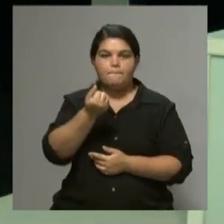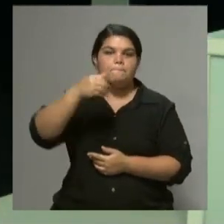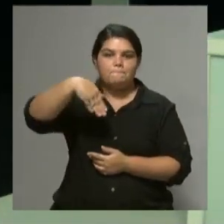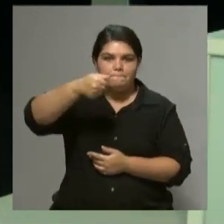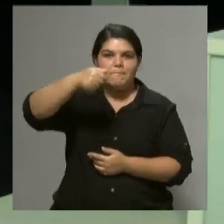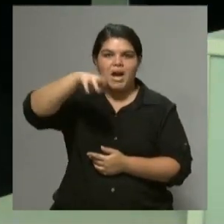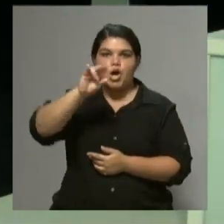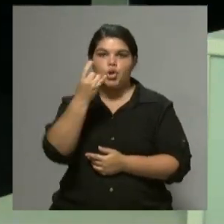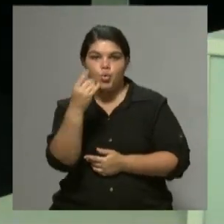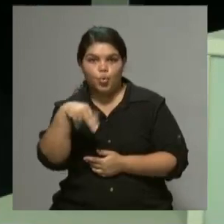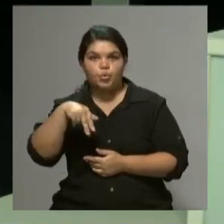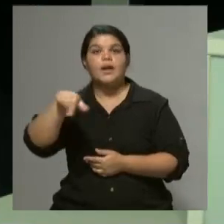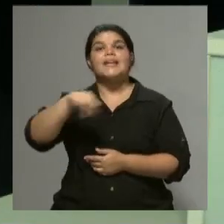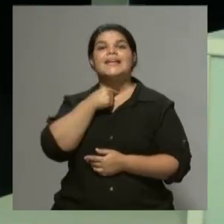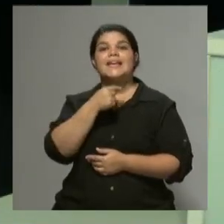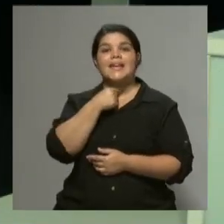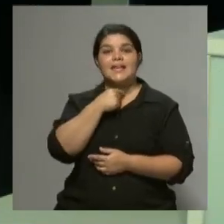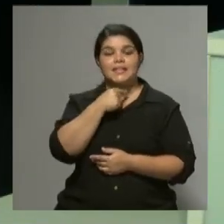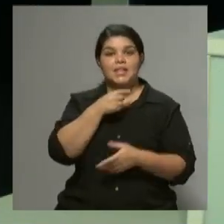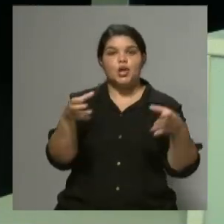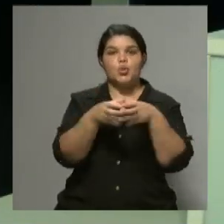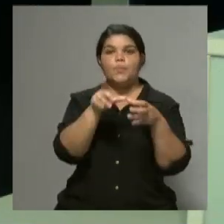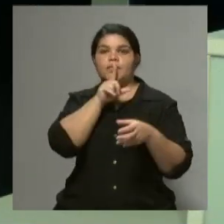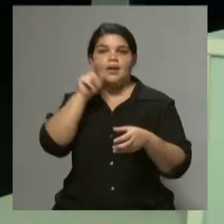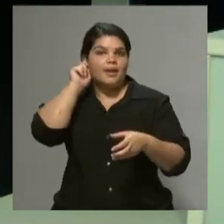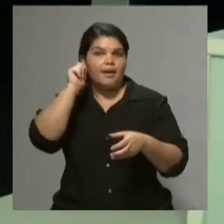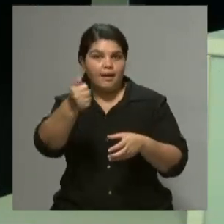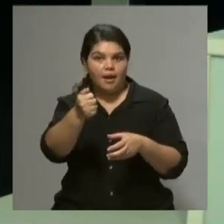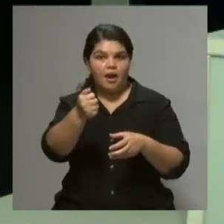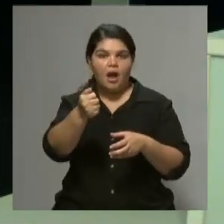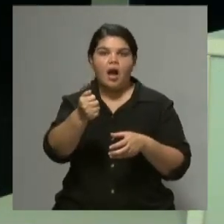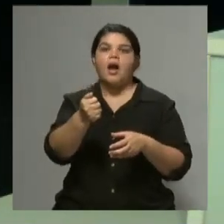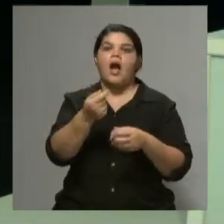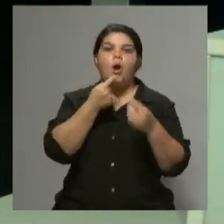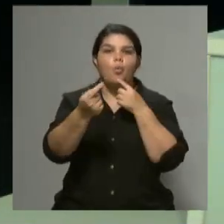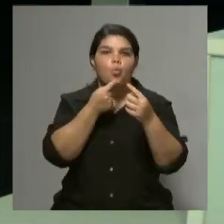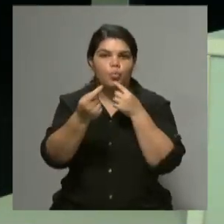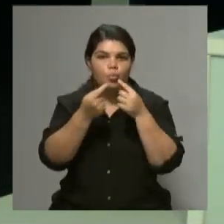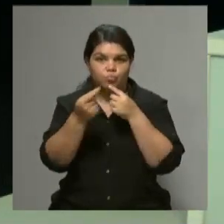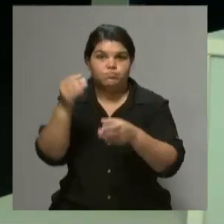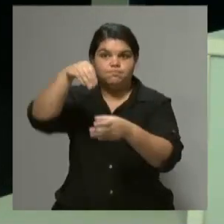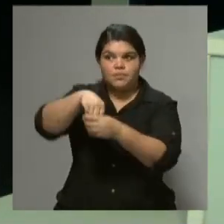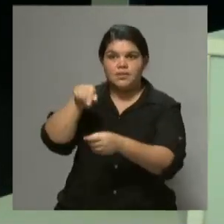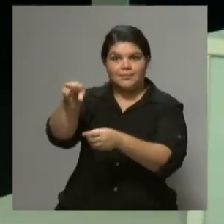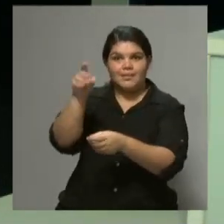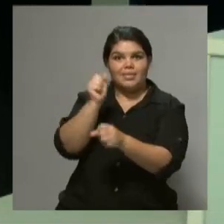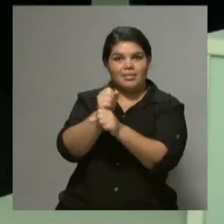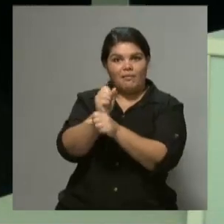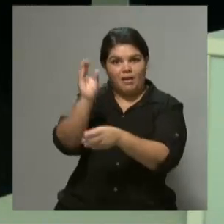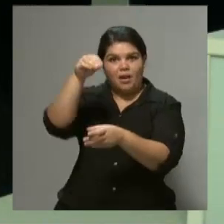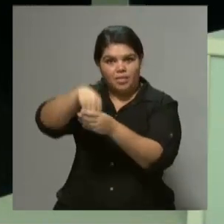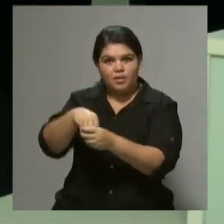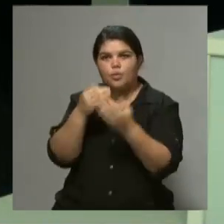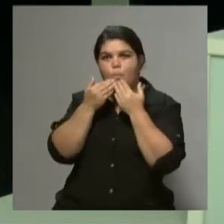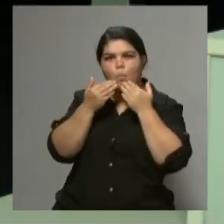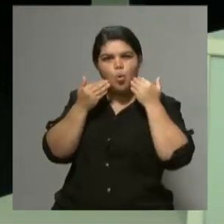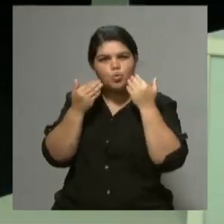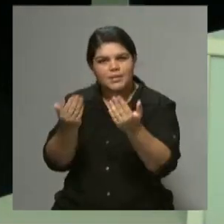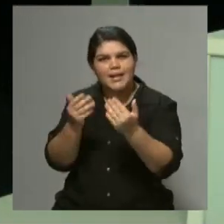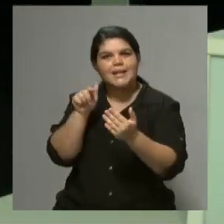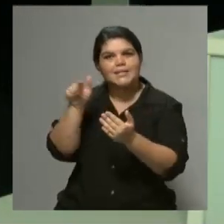gerente de recursos humanos de TGA, Auditores y Consultores. Y le vamos a dar la bienvenida y sobre todo las gracias que ha tenido